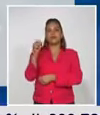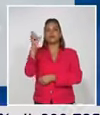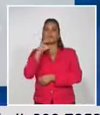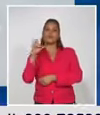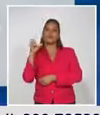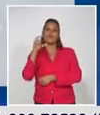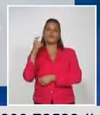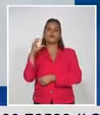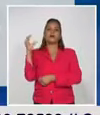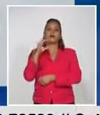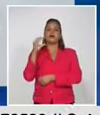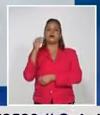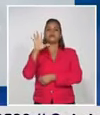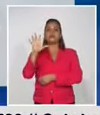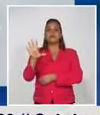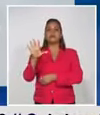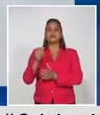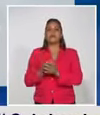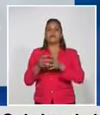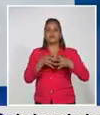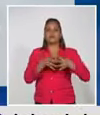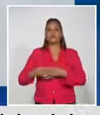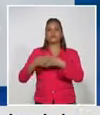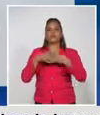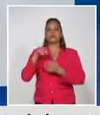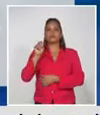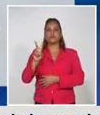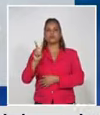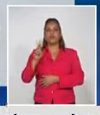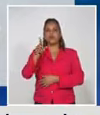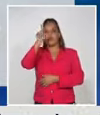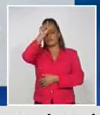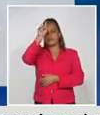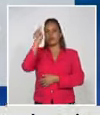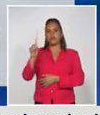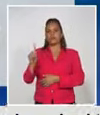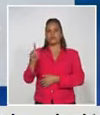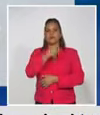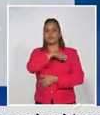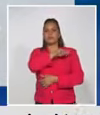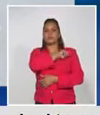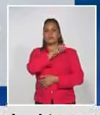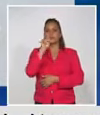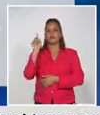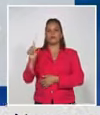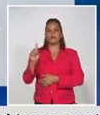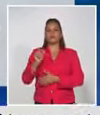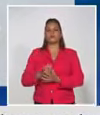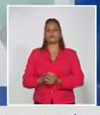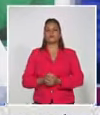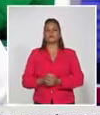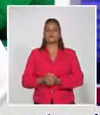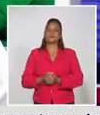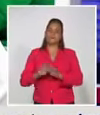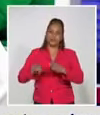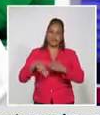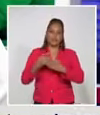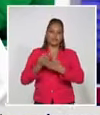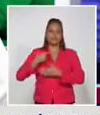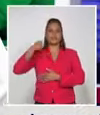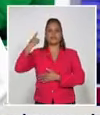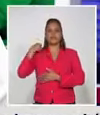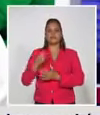5, de Estados Unidos 2, de Alemania 1 y de España 1 en el día de ayer.